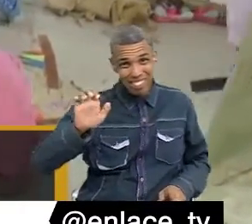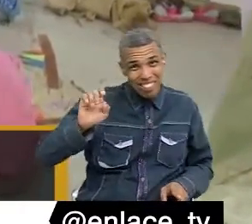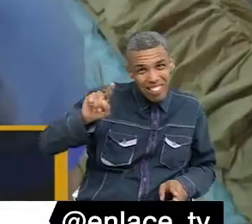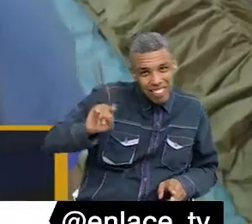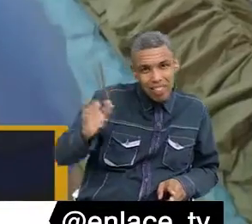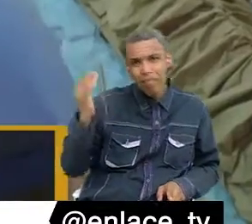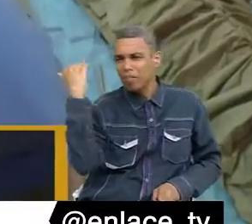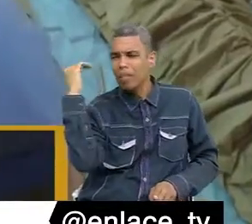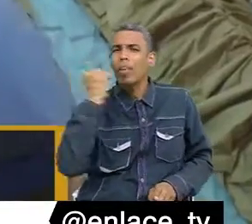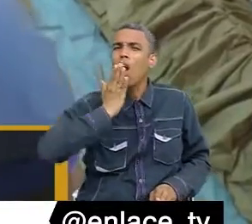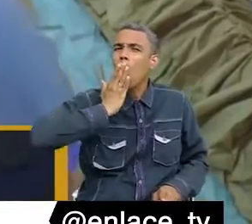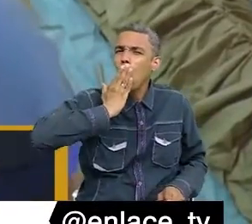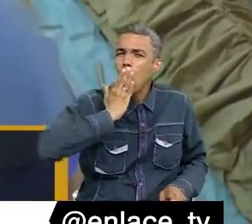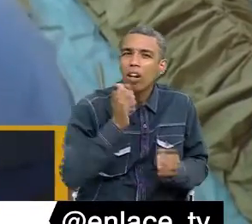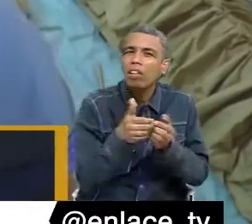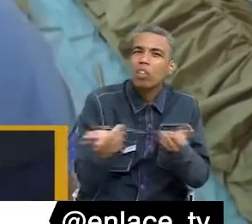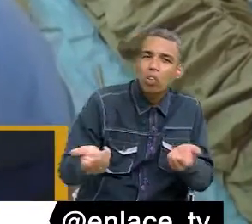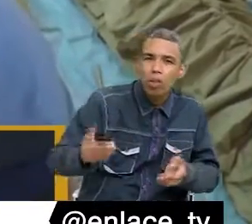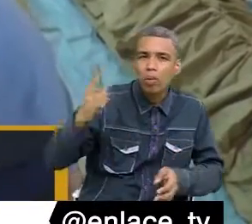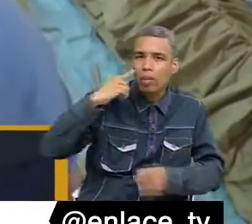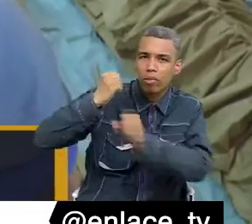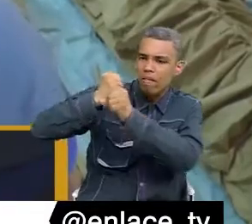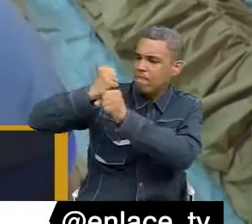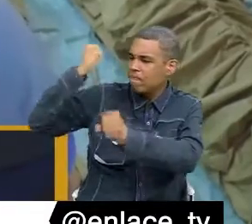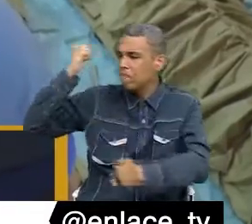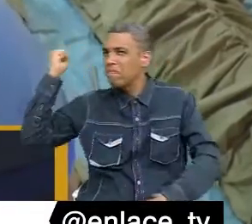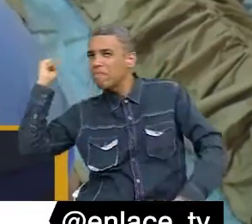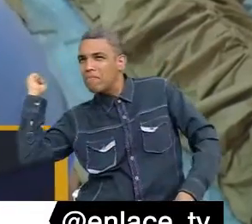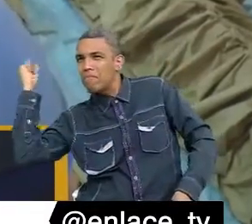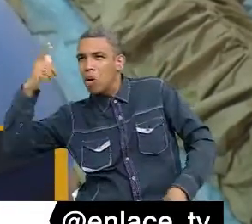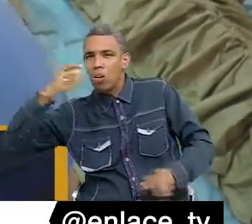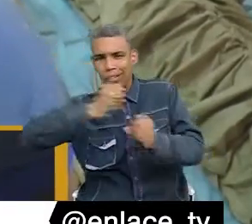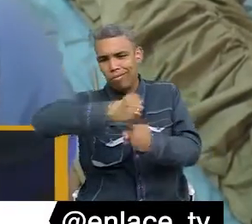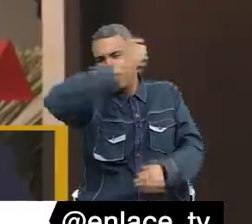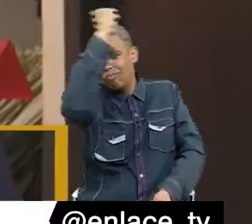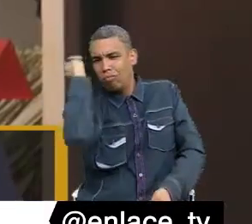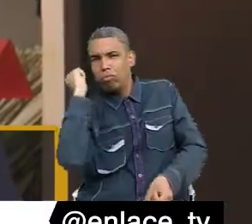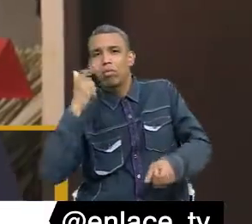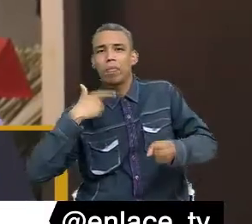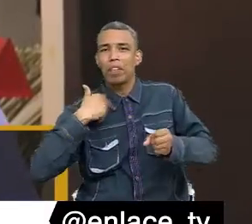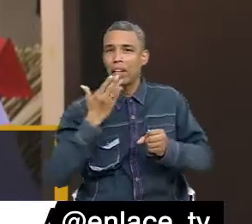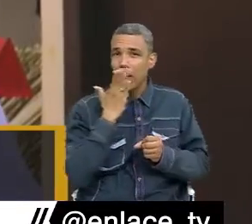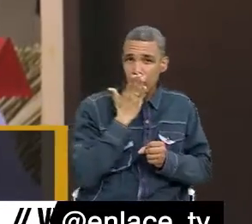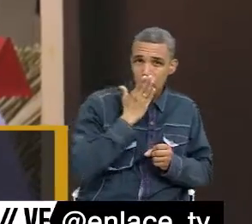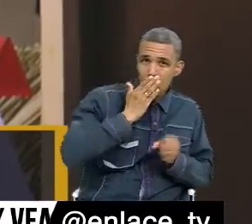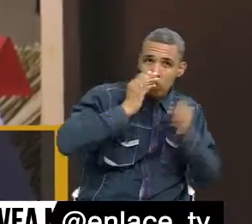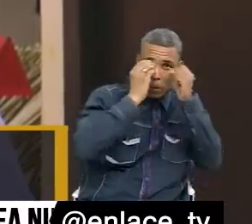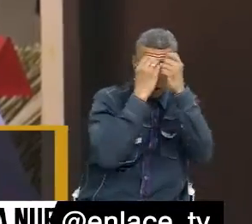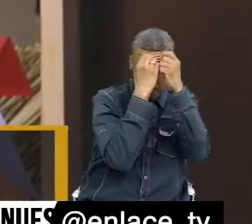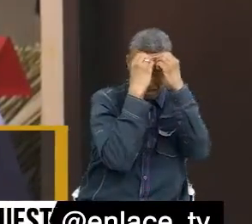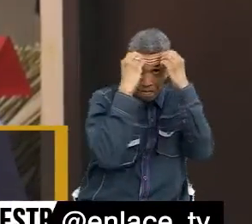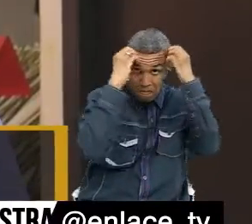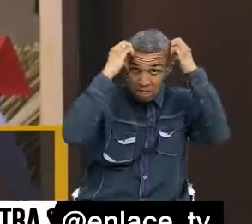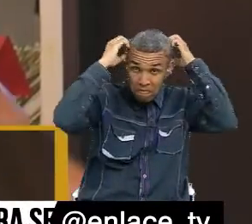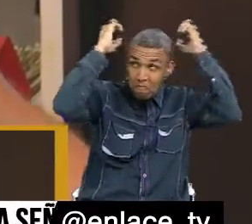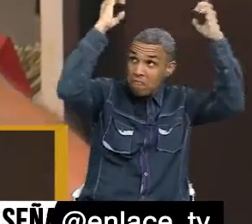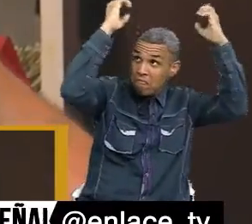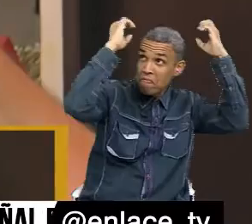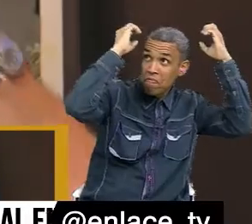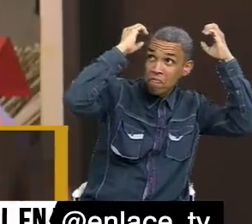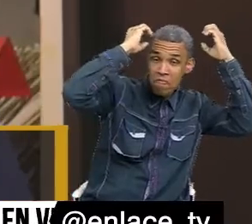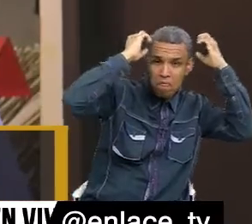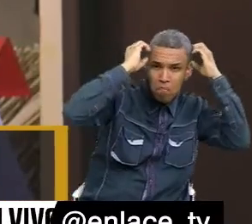cuando estaban en esa época. Estamos construyendo lo que se ubicaban en las cabezas, en los brazos. Vamos a estar consiguiendo